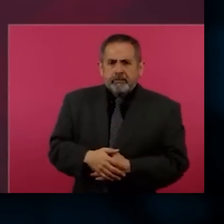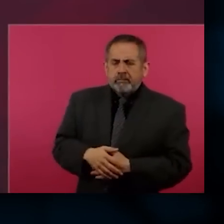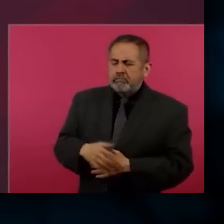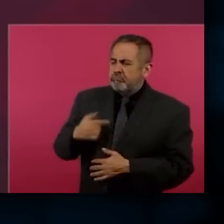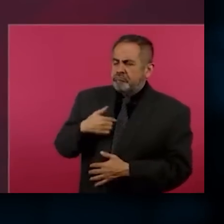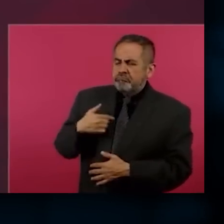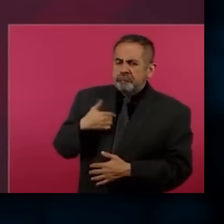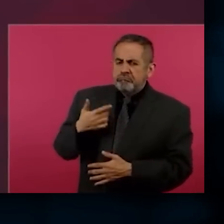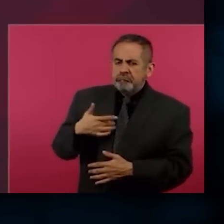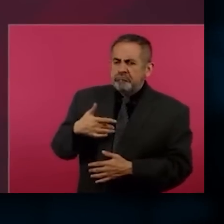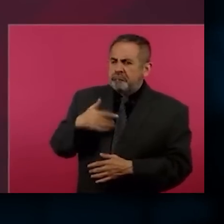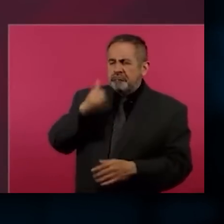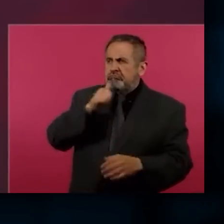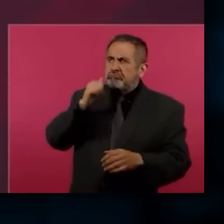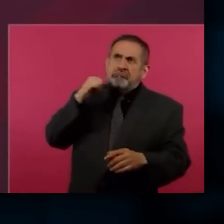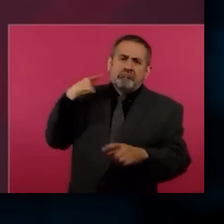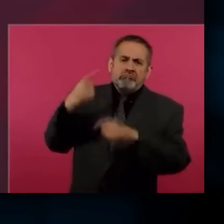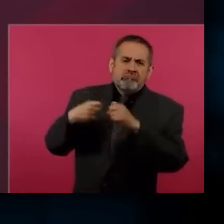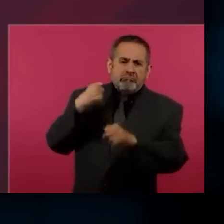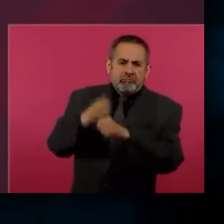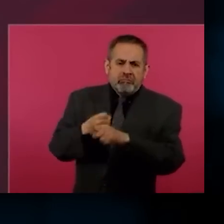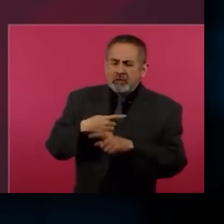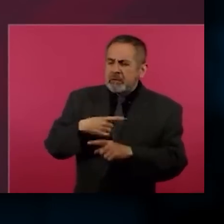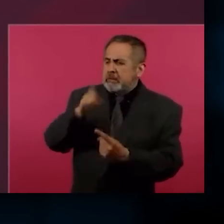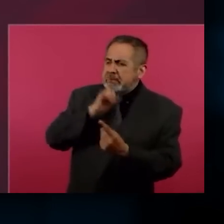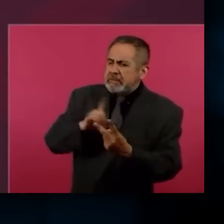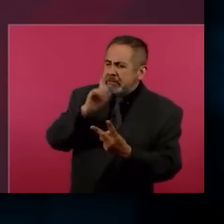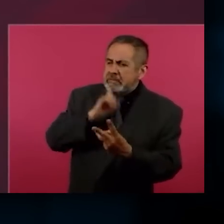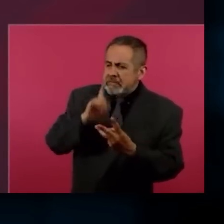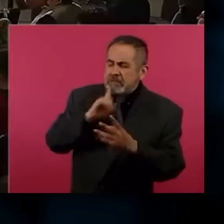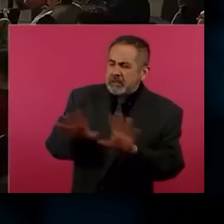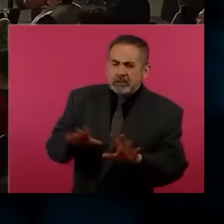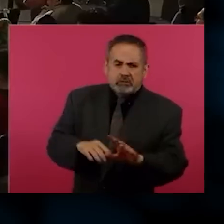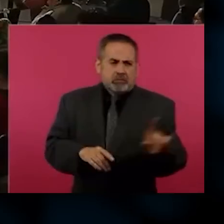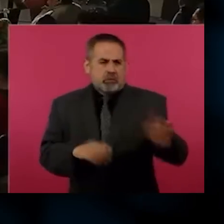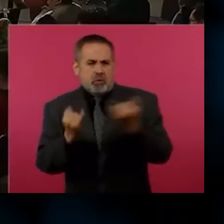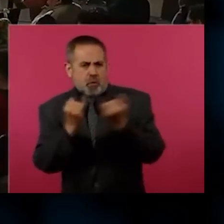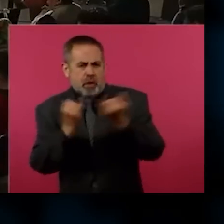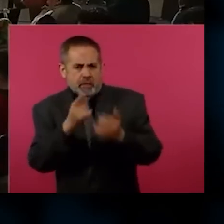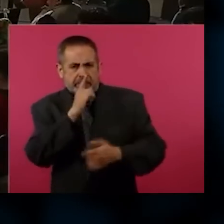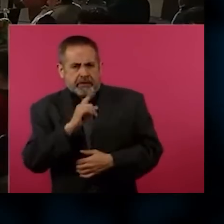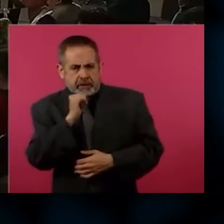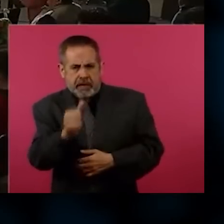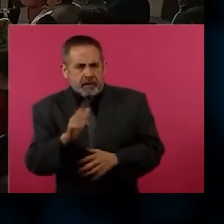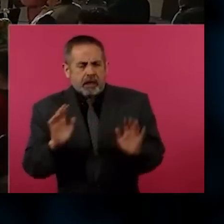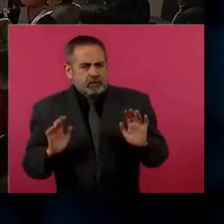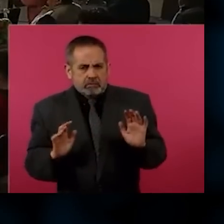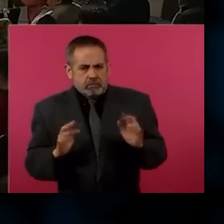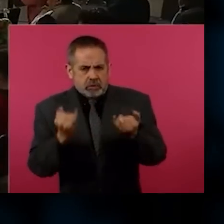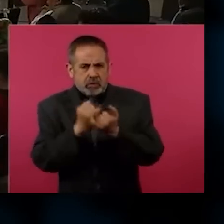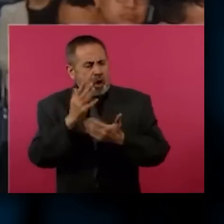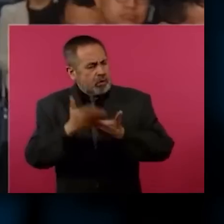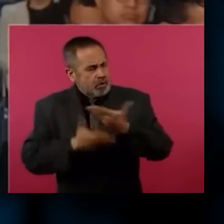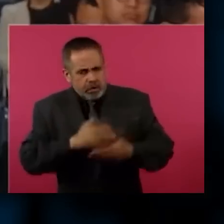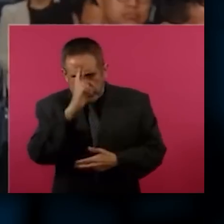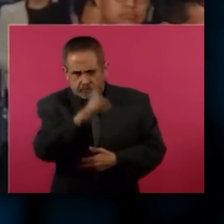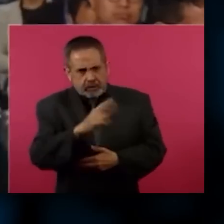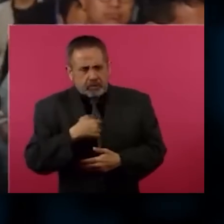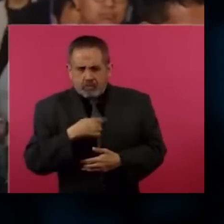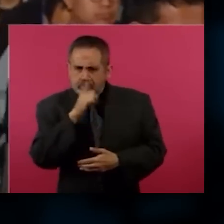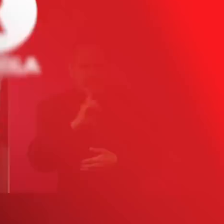¿sí?, a escuchar mentiras. Sí, yo tampoco. Sí, no, yo tampoco, presidente, con todo respeto.